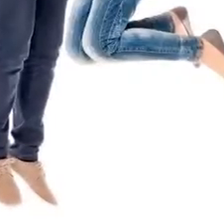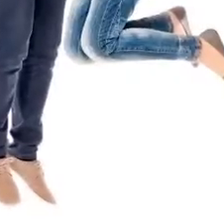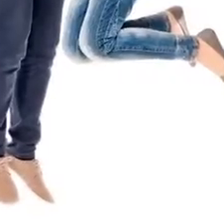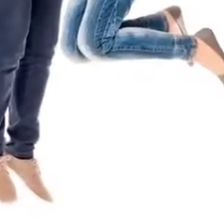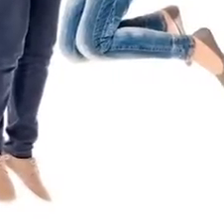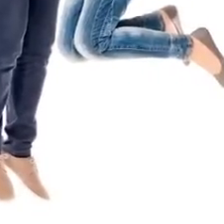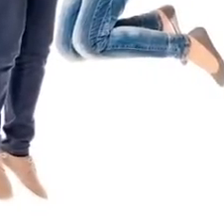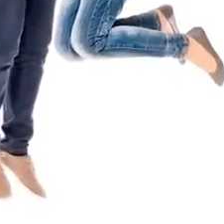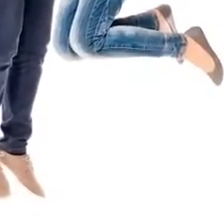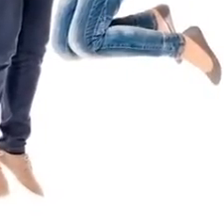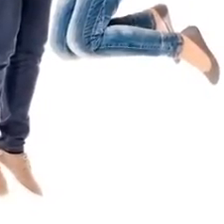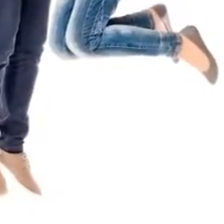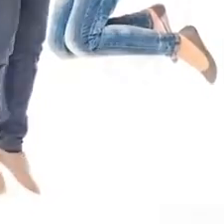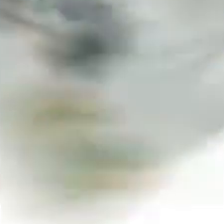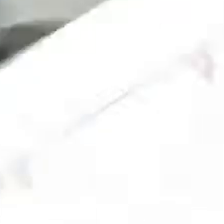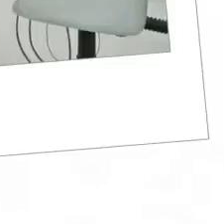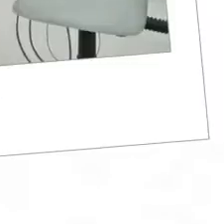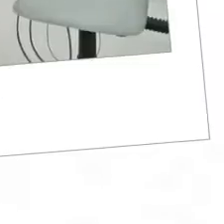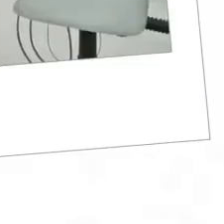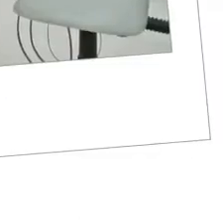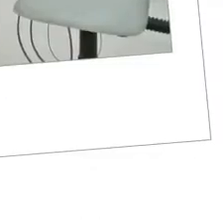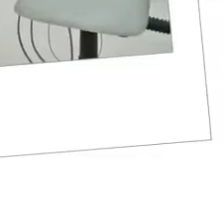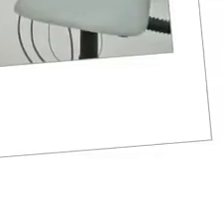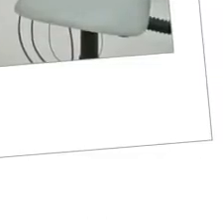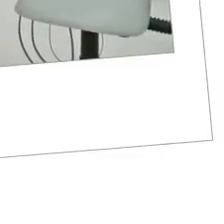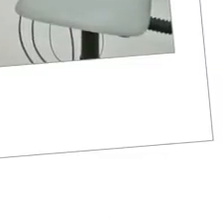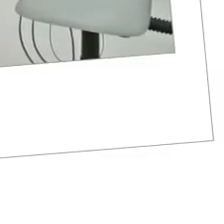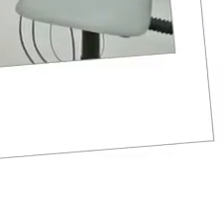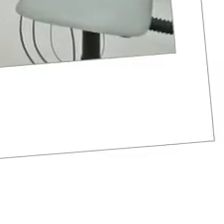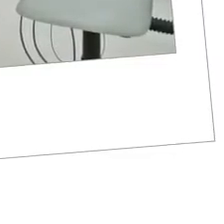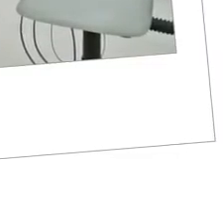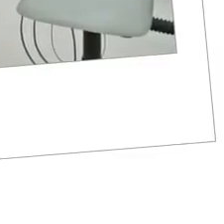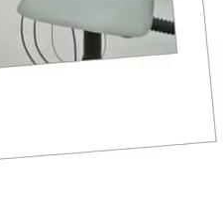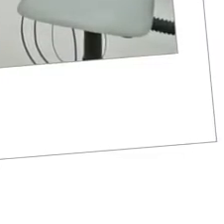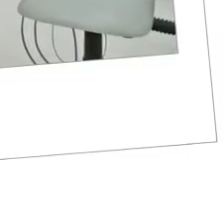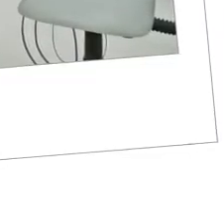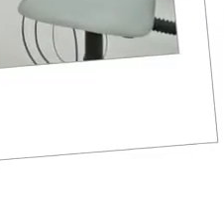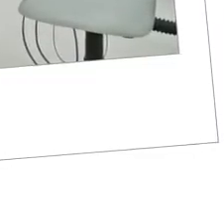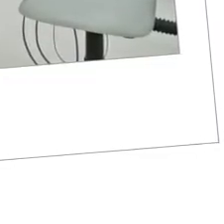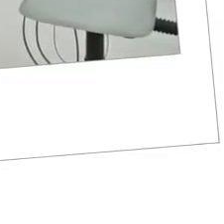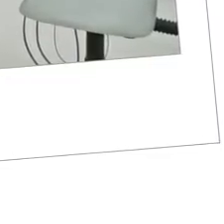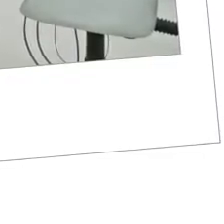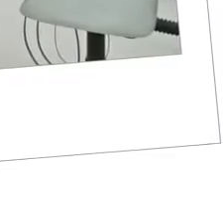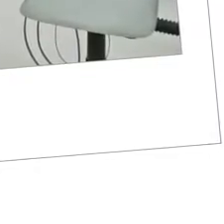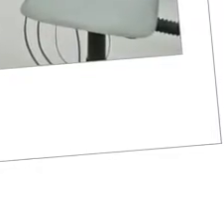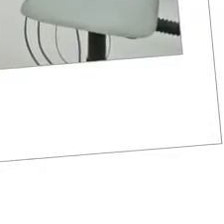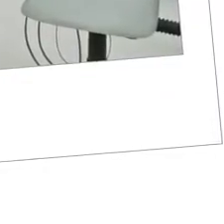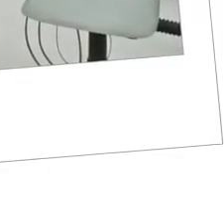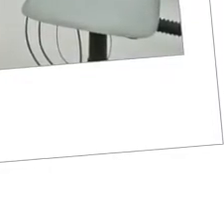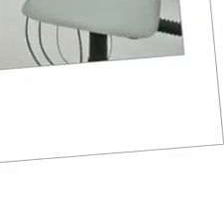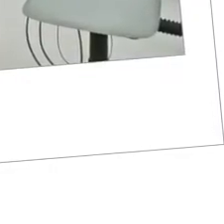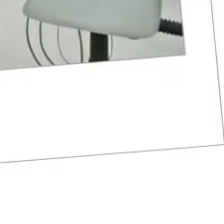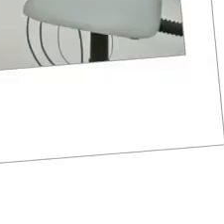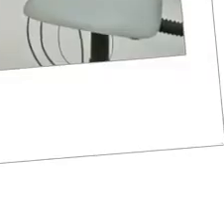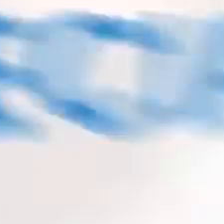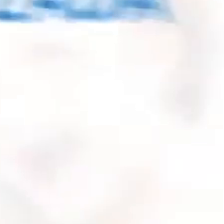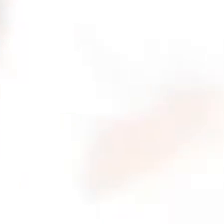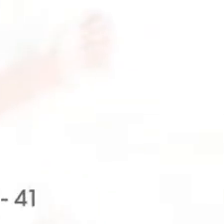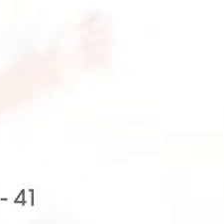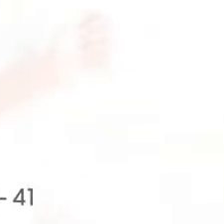Tu sonrisa saltará a la vista con la tecnología moderna de Crom. Cavitrón para limpieza avanzada, equipo de radiología, ortodoncia moderna.